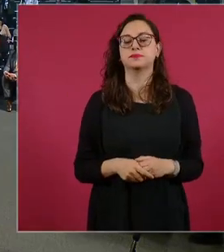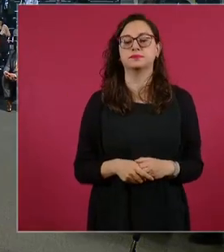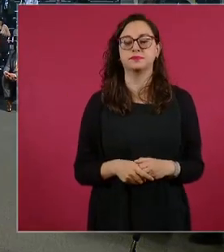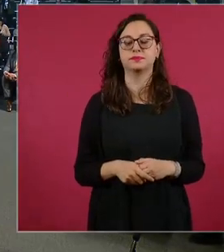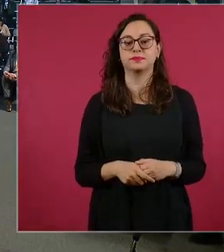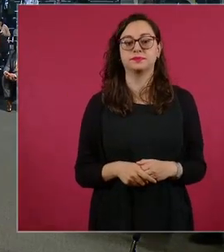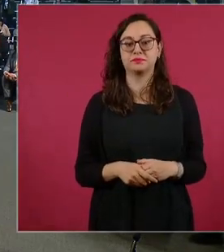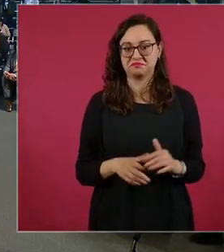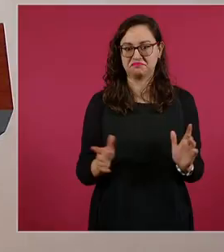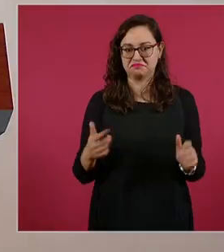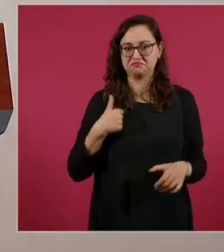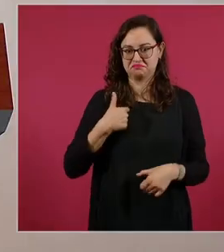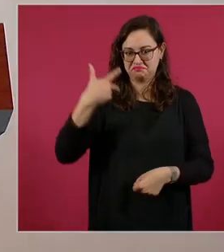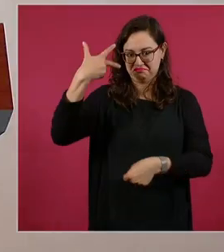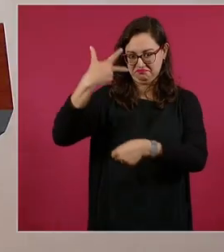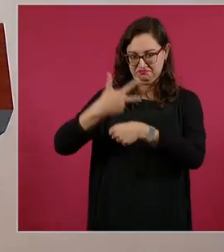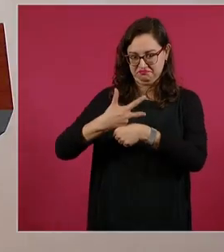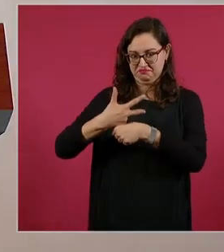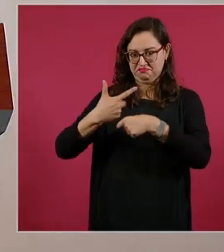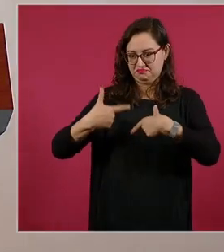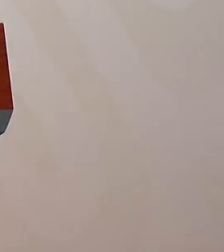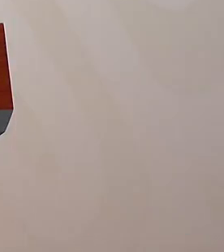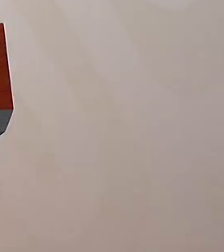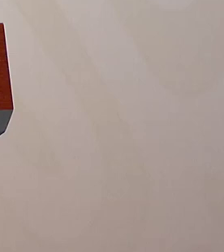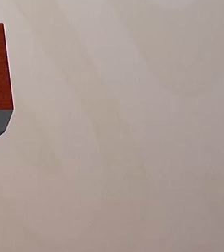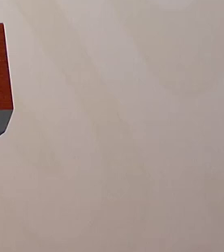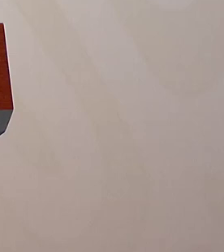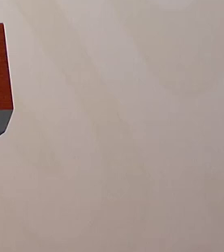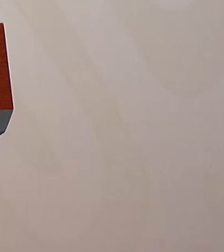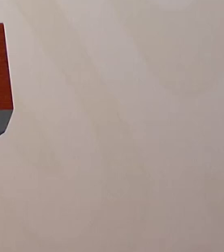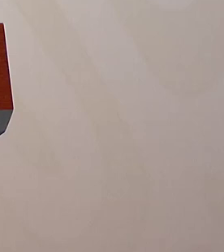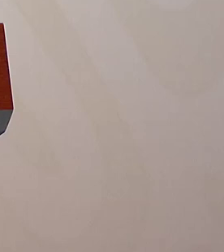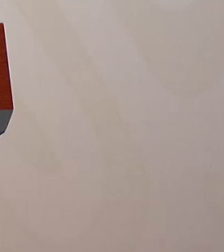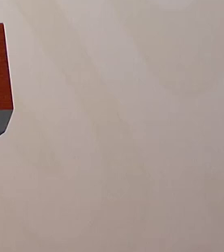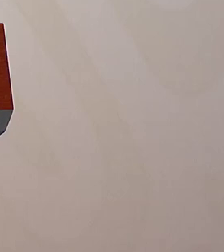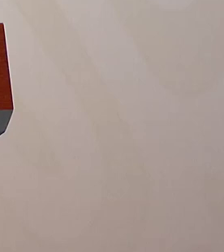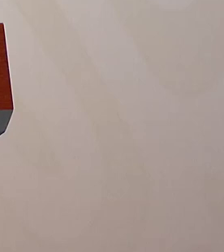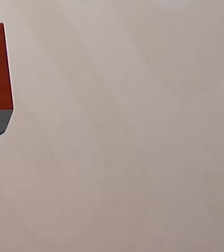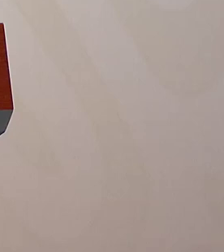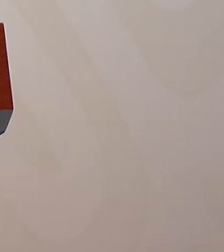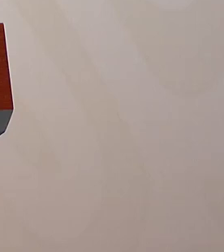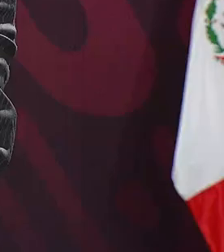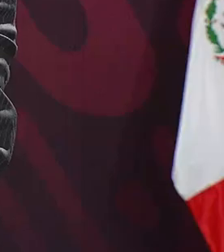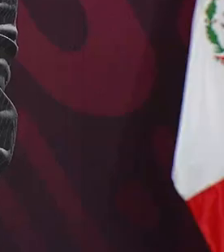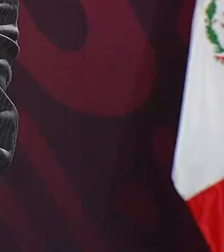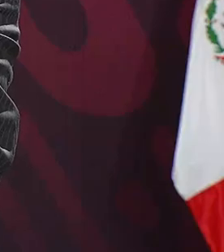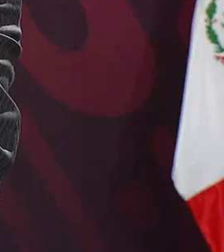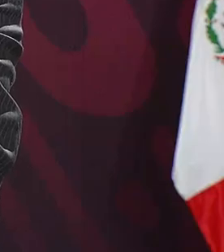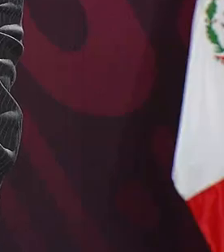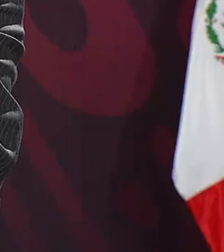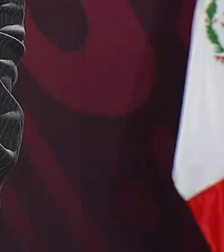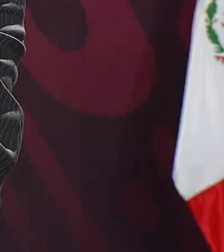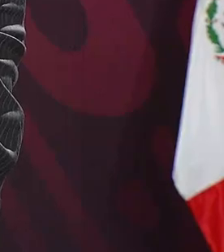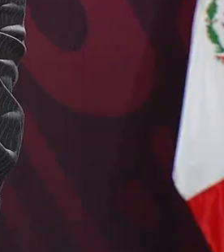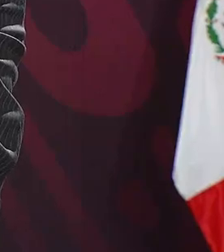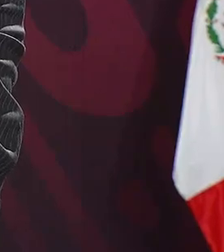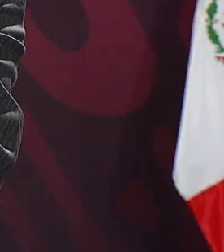hasta grabé me acuerdo en la azotea del hotel donde yo estaba en Tantoyuca